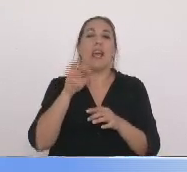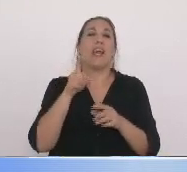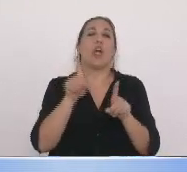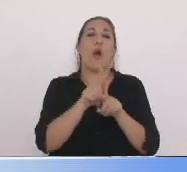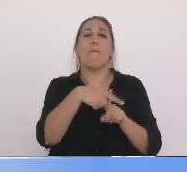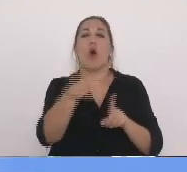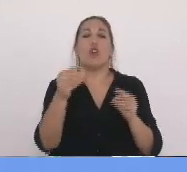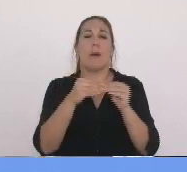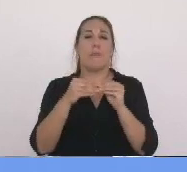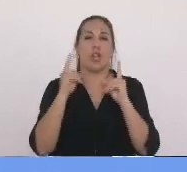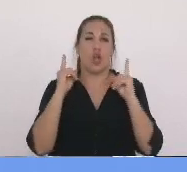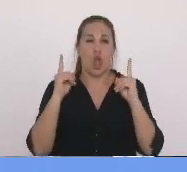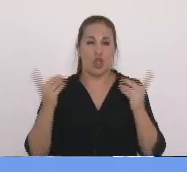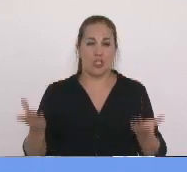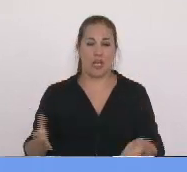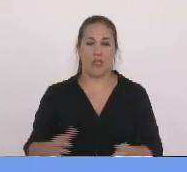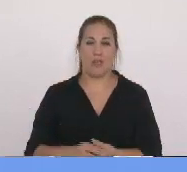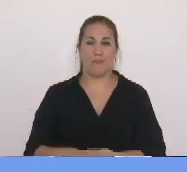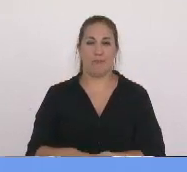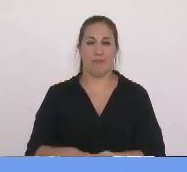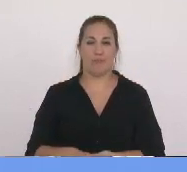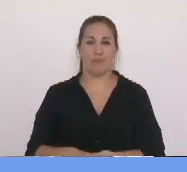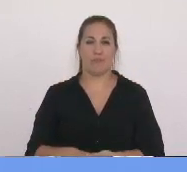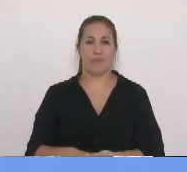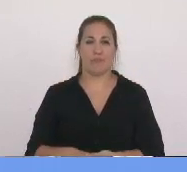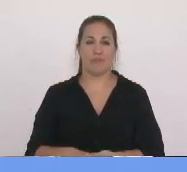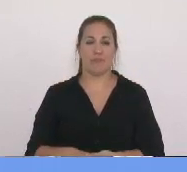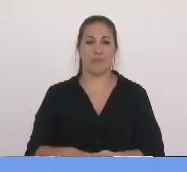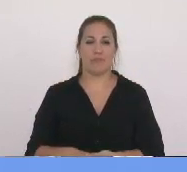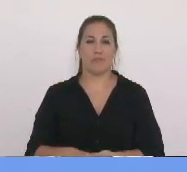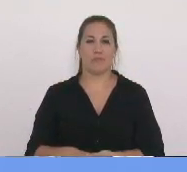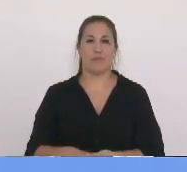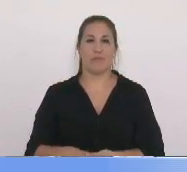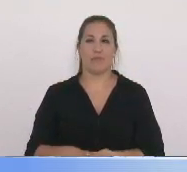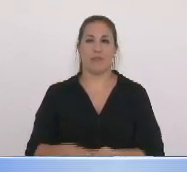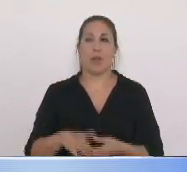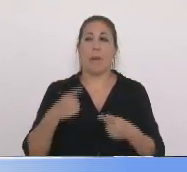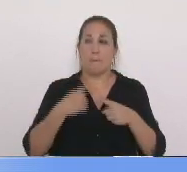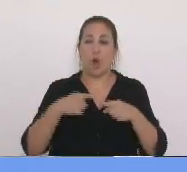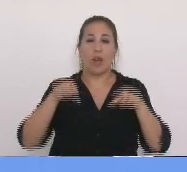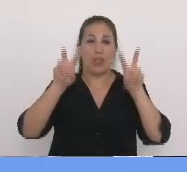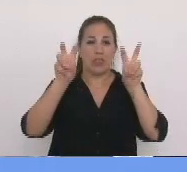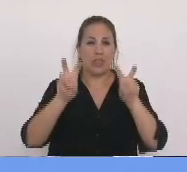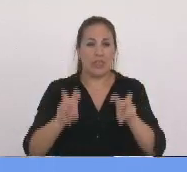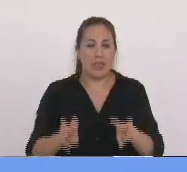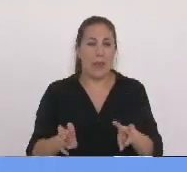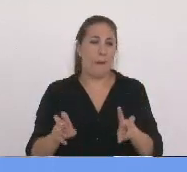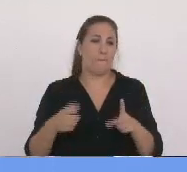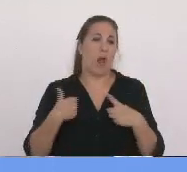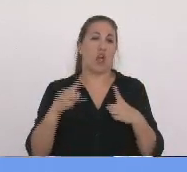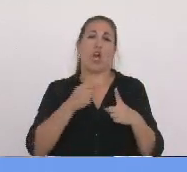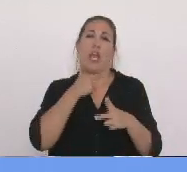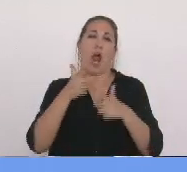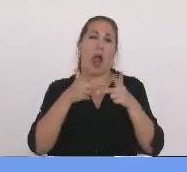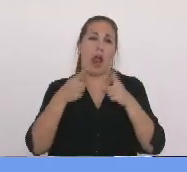directo por eso como lógica por todos estos temas expuestos y no me quiero extender